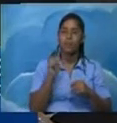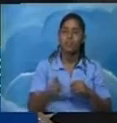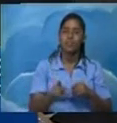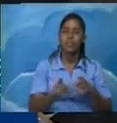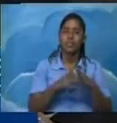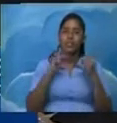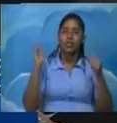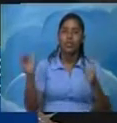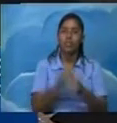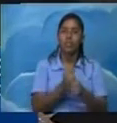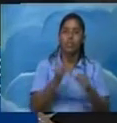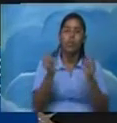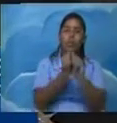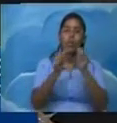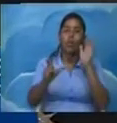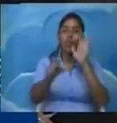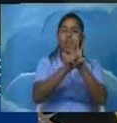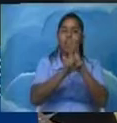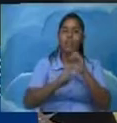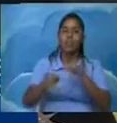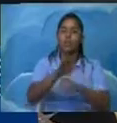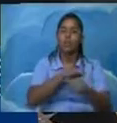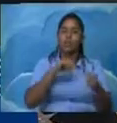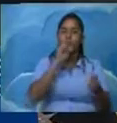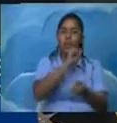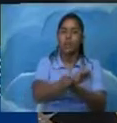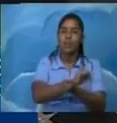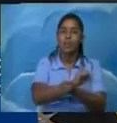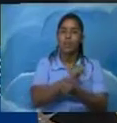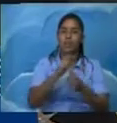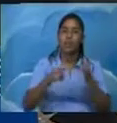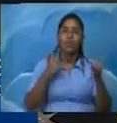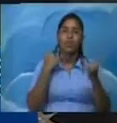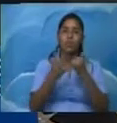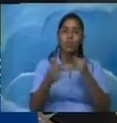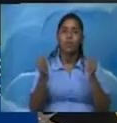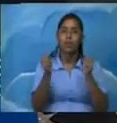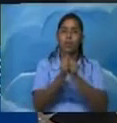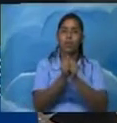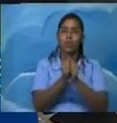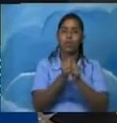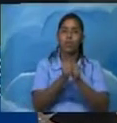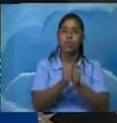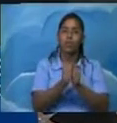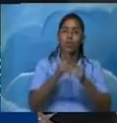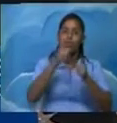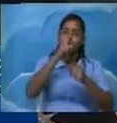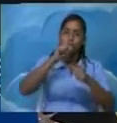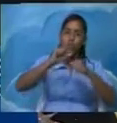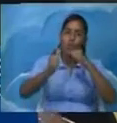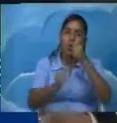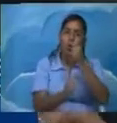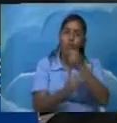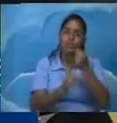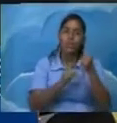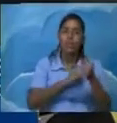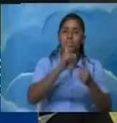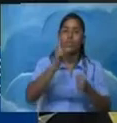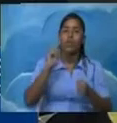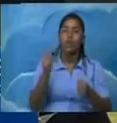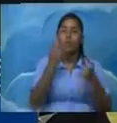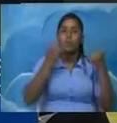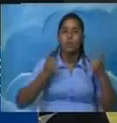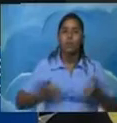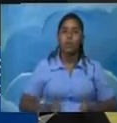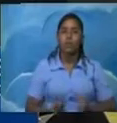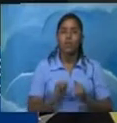encontraremos también con leyes sobre los esclavos y culminaremos con consagración de los